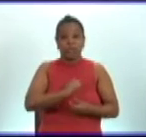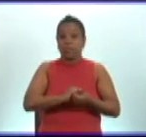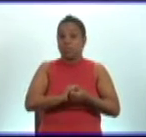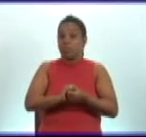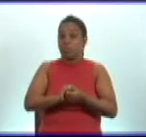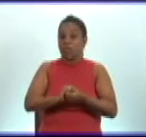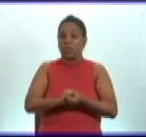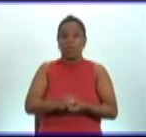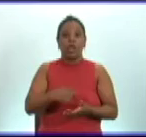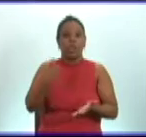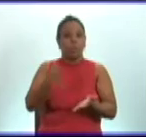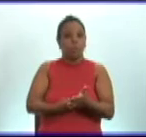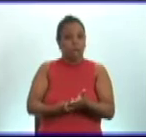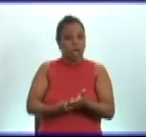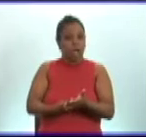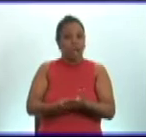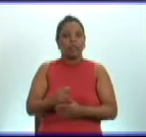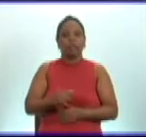injustamente,